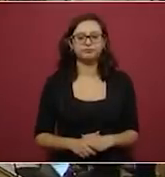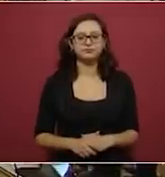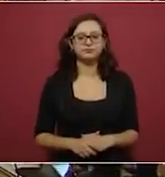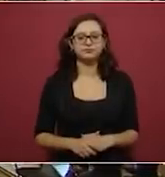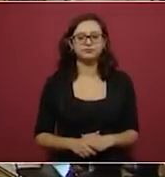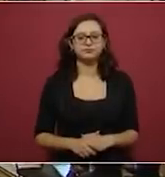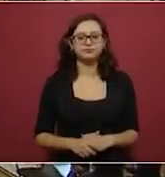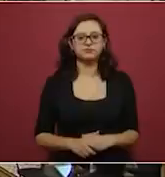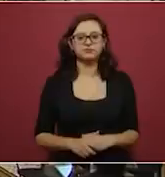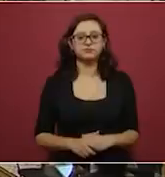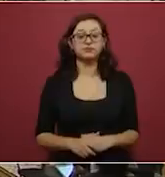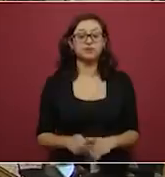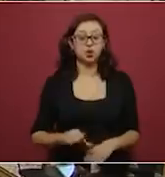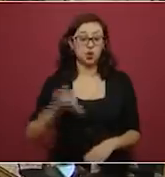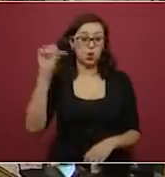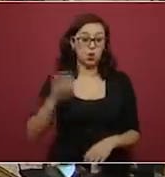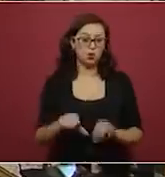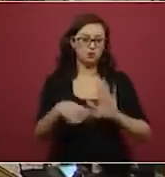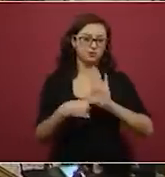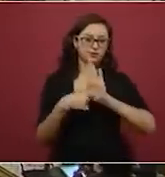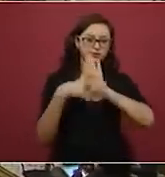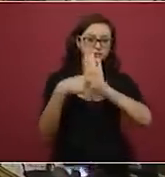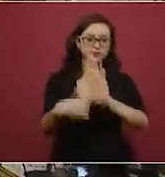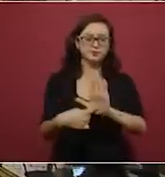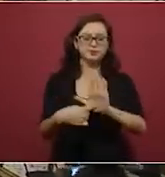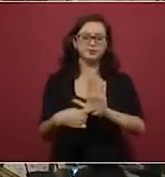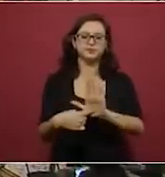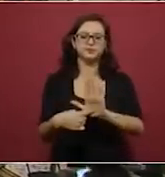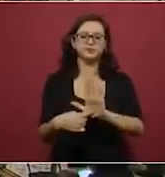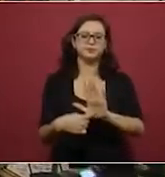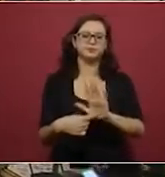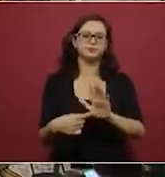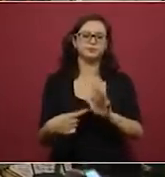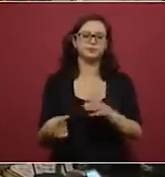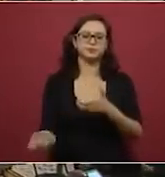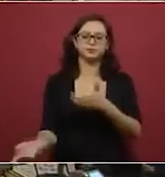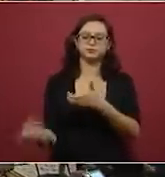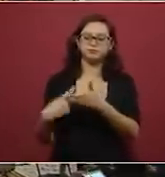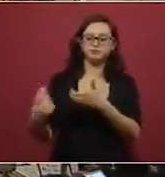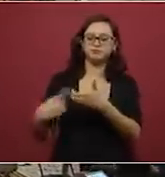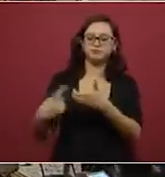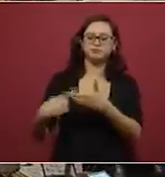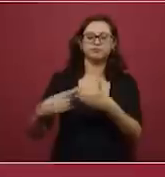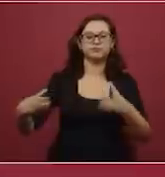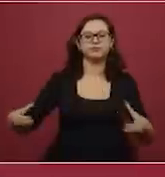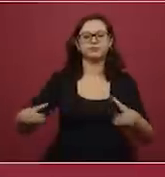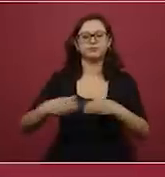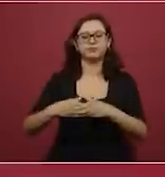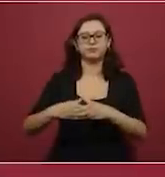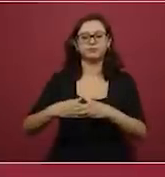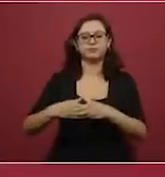vamos a dar a conocer a los integrantes de